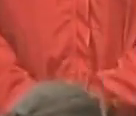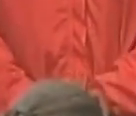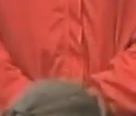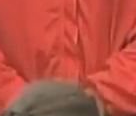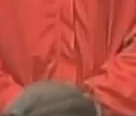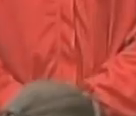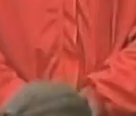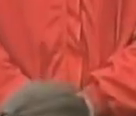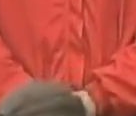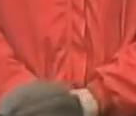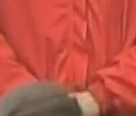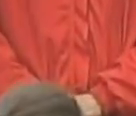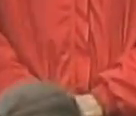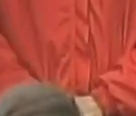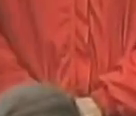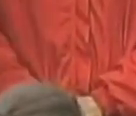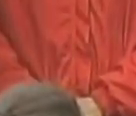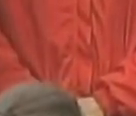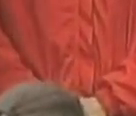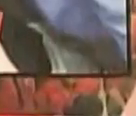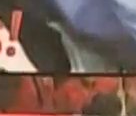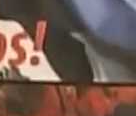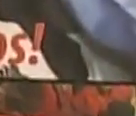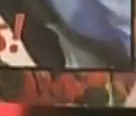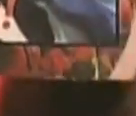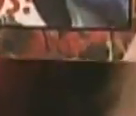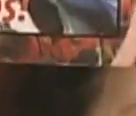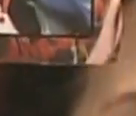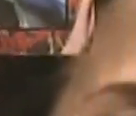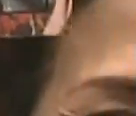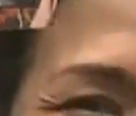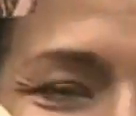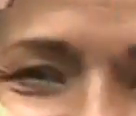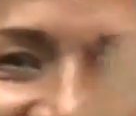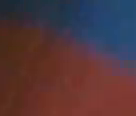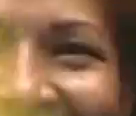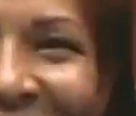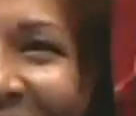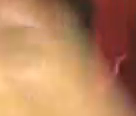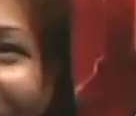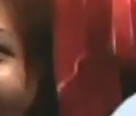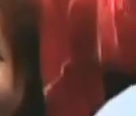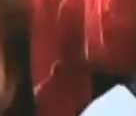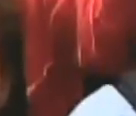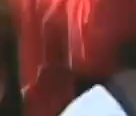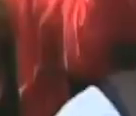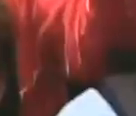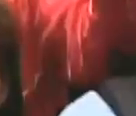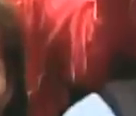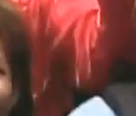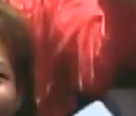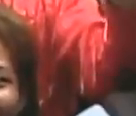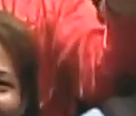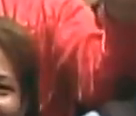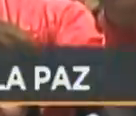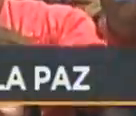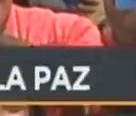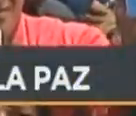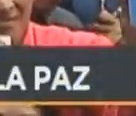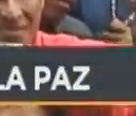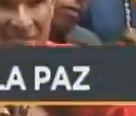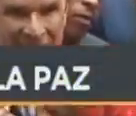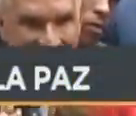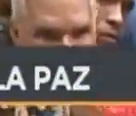encontrarnos con la propuesta constituyente, a encontrarnos con el futuro de la patria. La